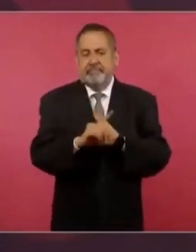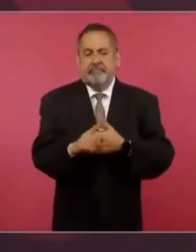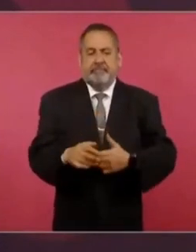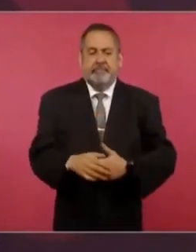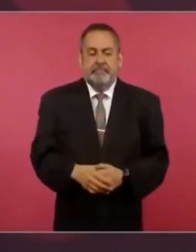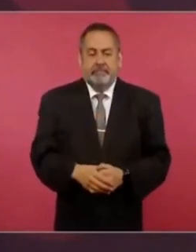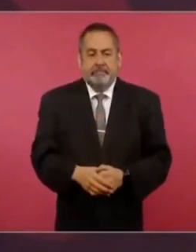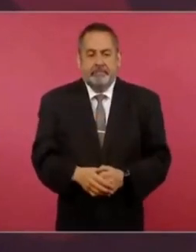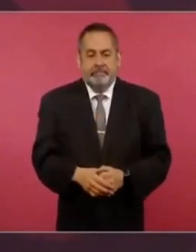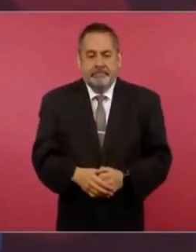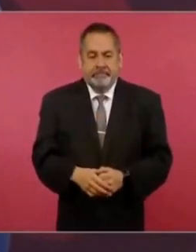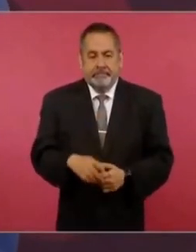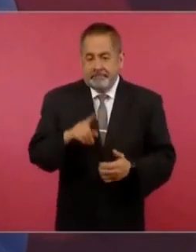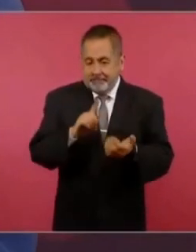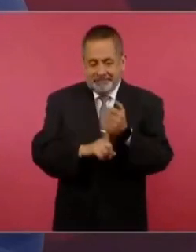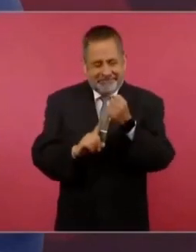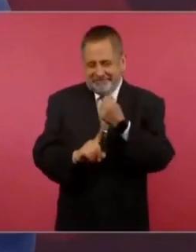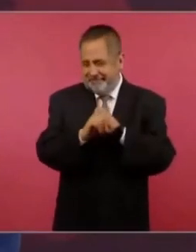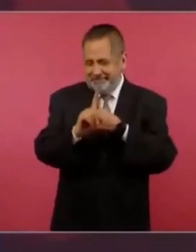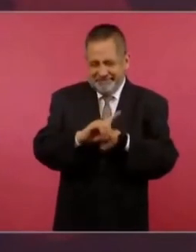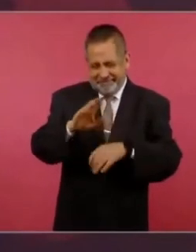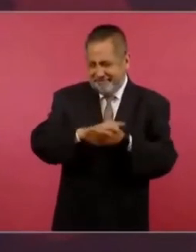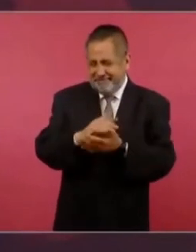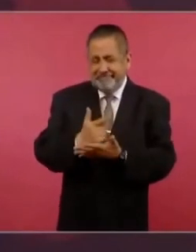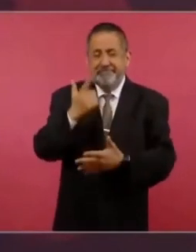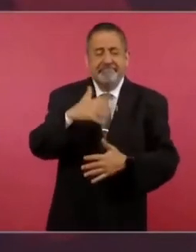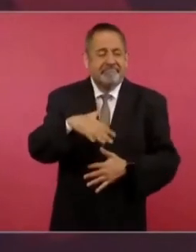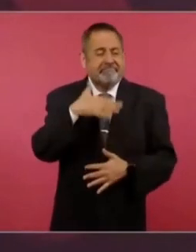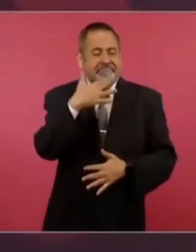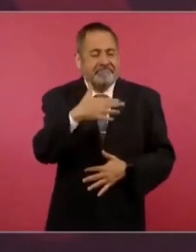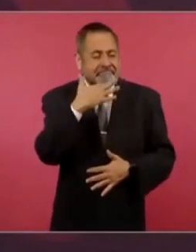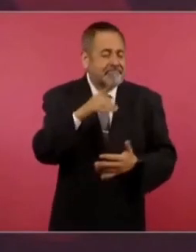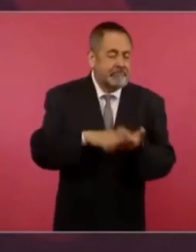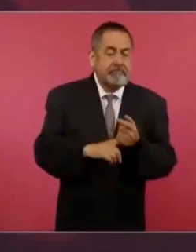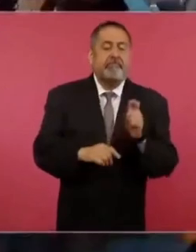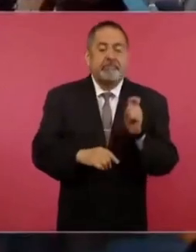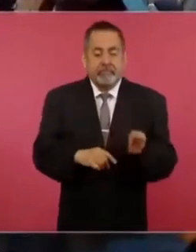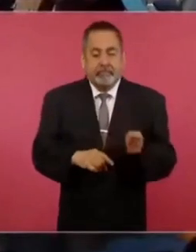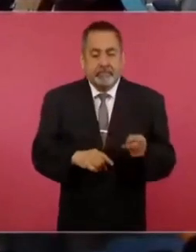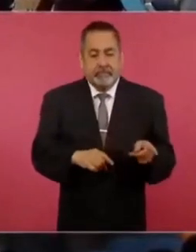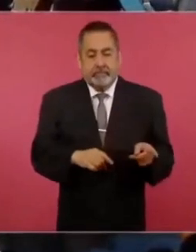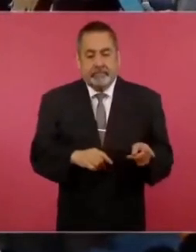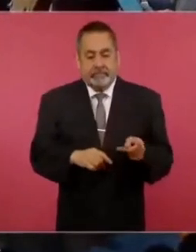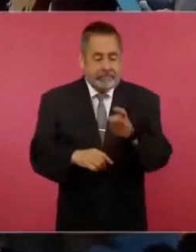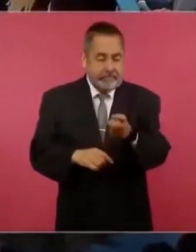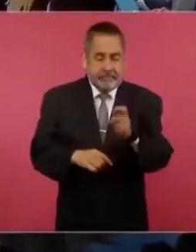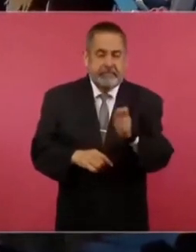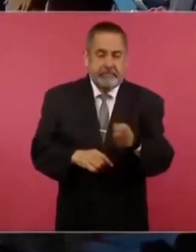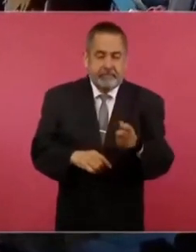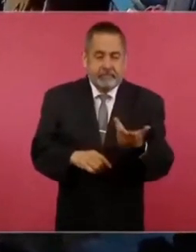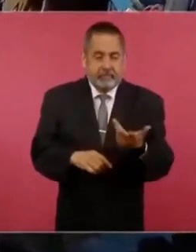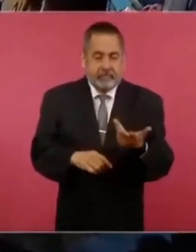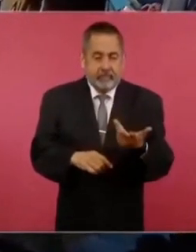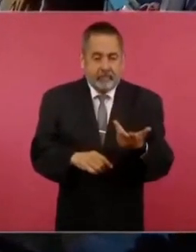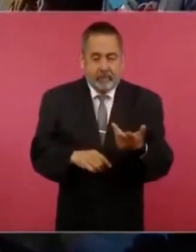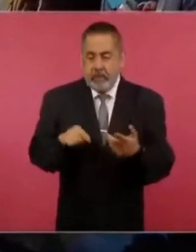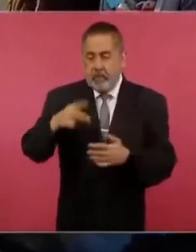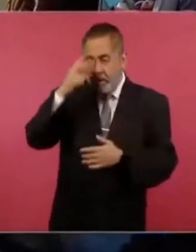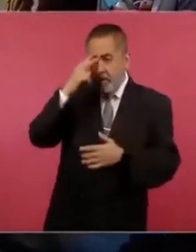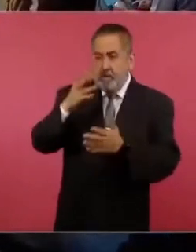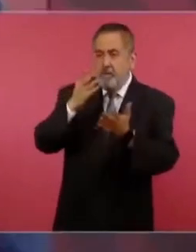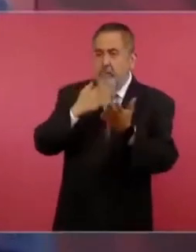Tan era el principal problema de México la corrupción, que no solo por eso no crecía nuestro